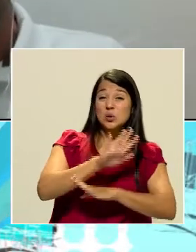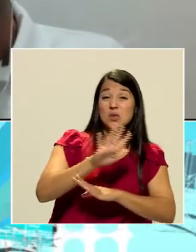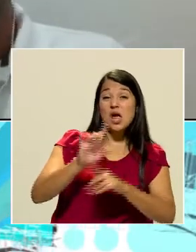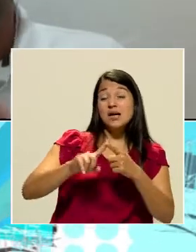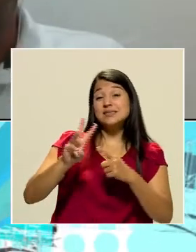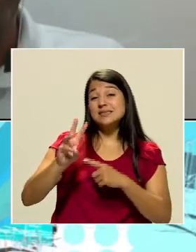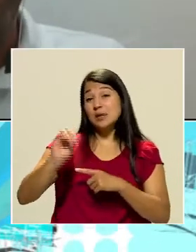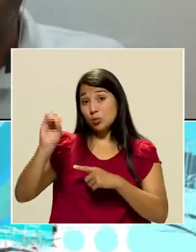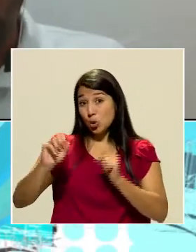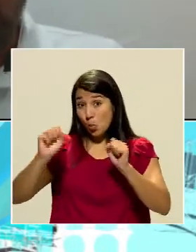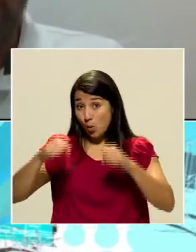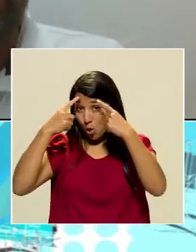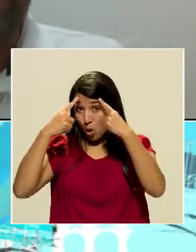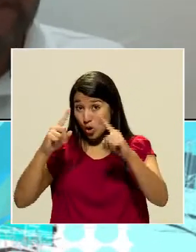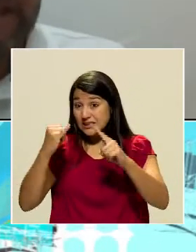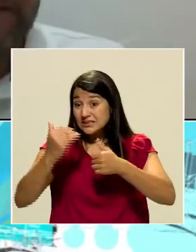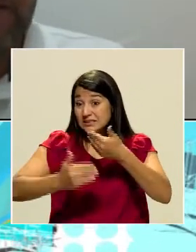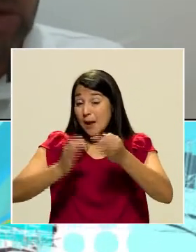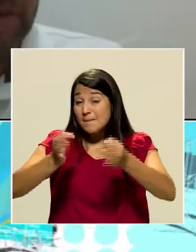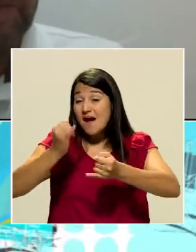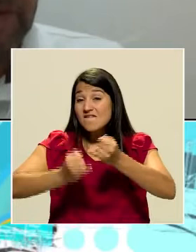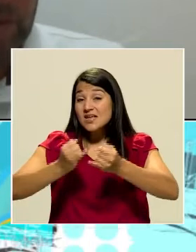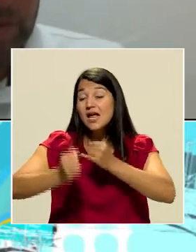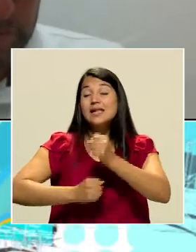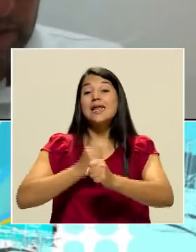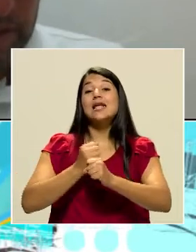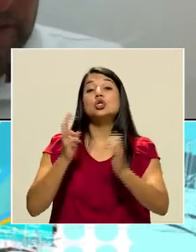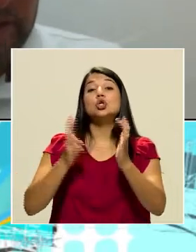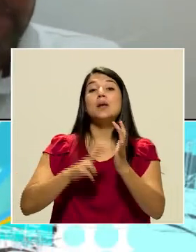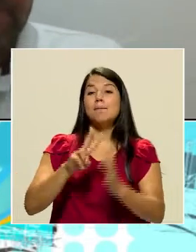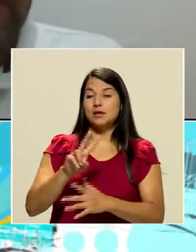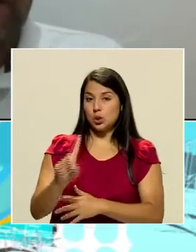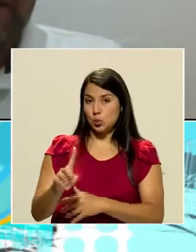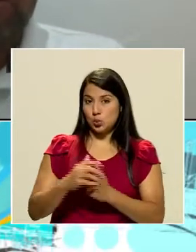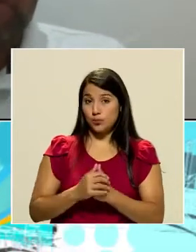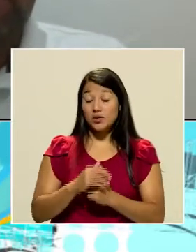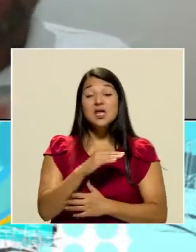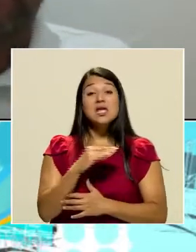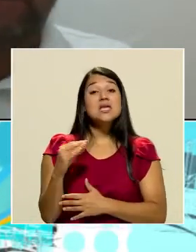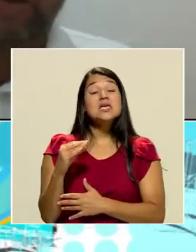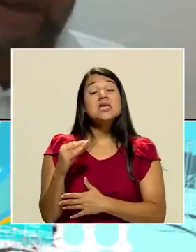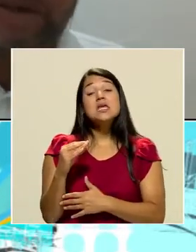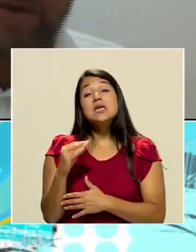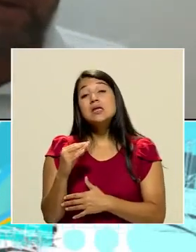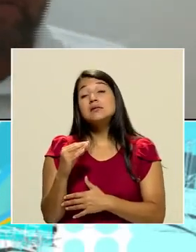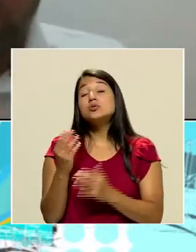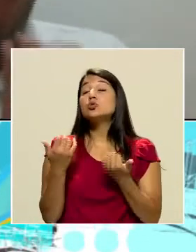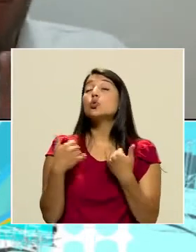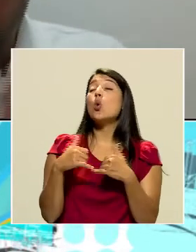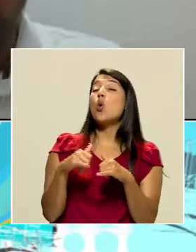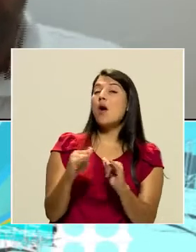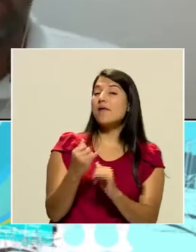logrando, si todo va bien, a finales del 2021. Y estaríamos un poquito lejos, pero